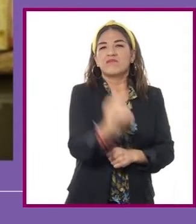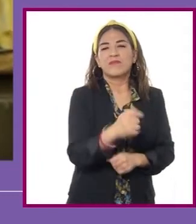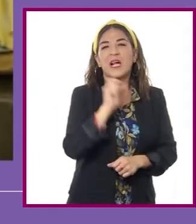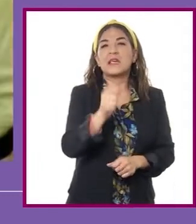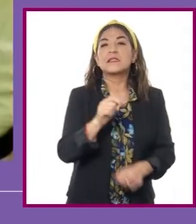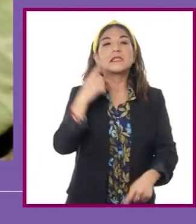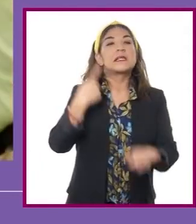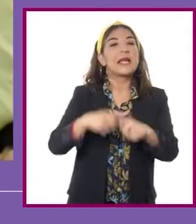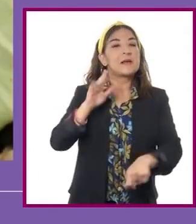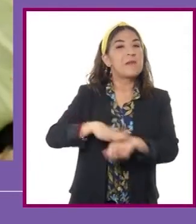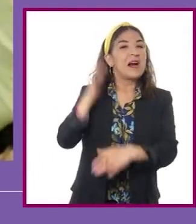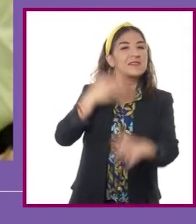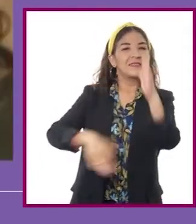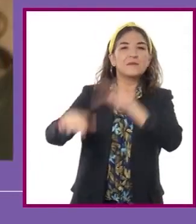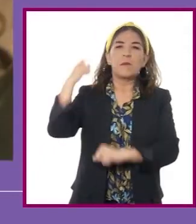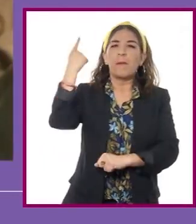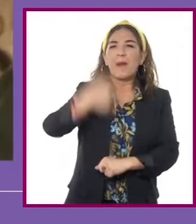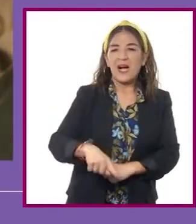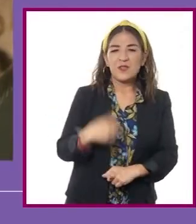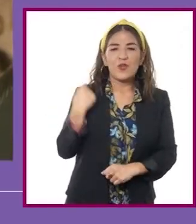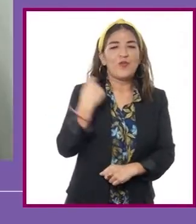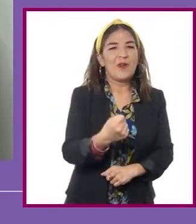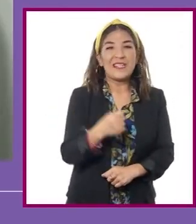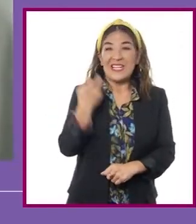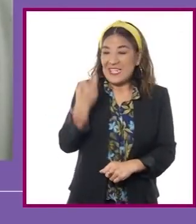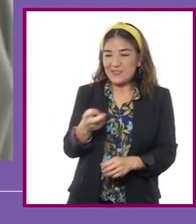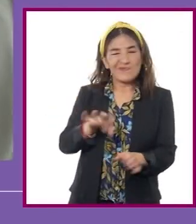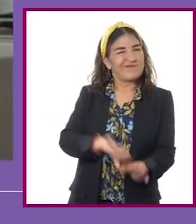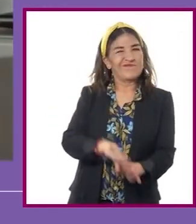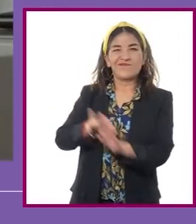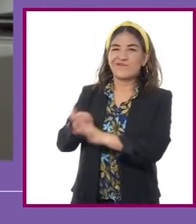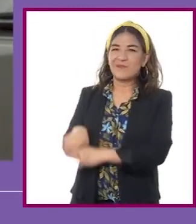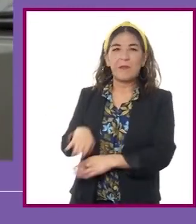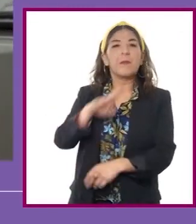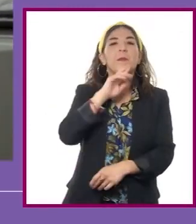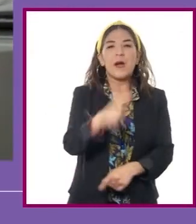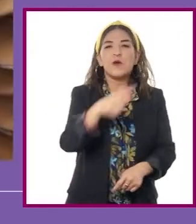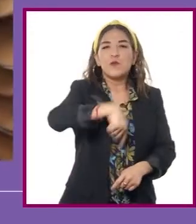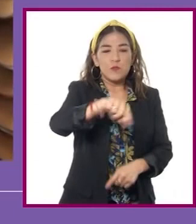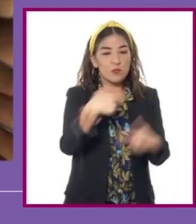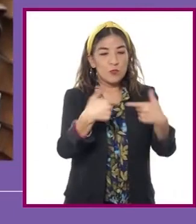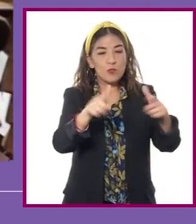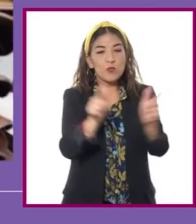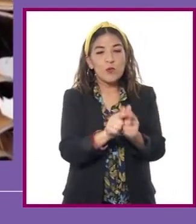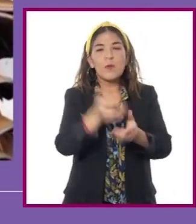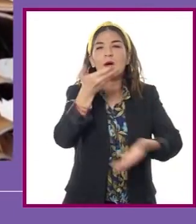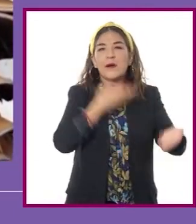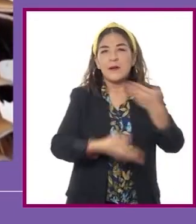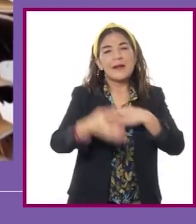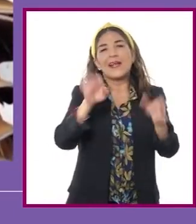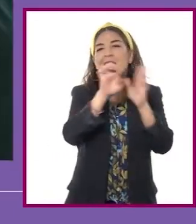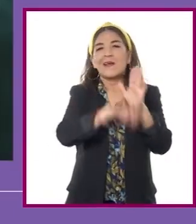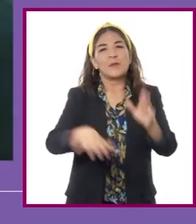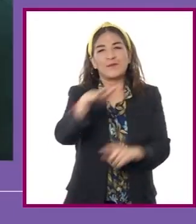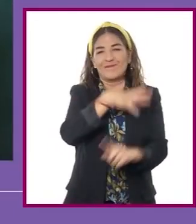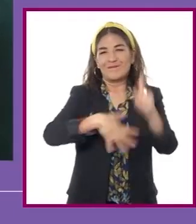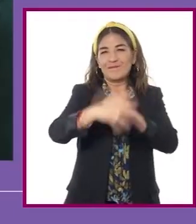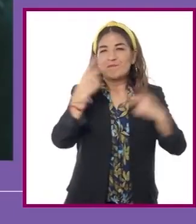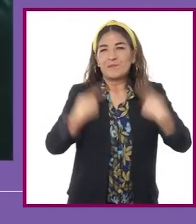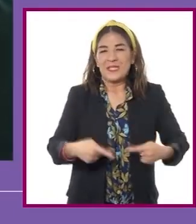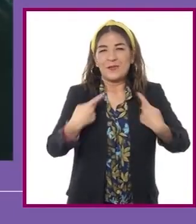más fuerte. Para que esto no ocurra, los integrantes de un colectivo, por ejemplo nuestra sociedad,